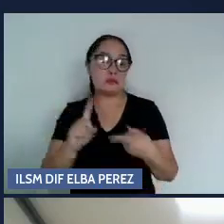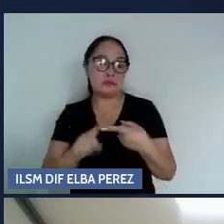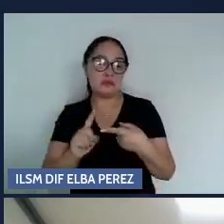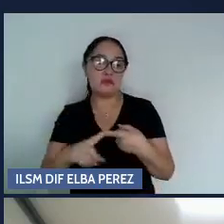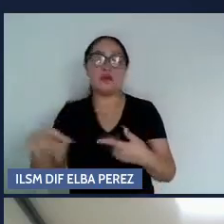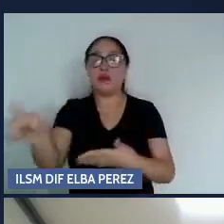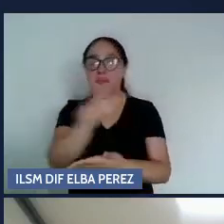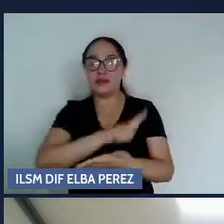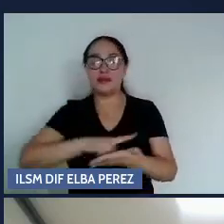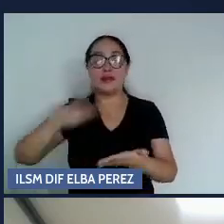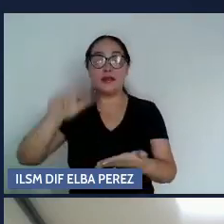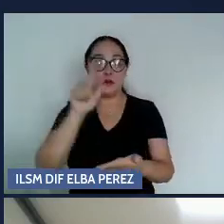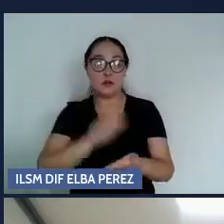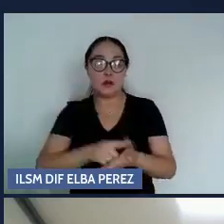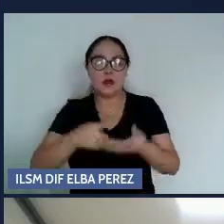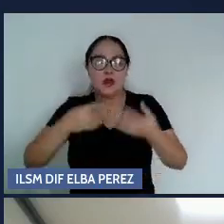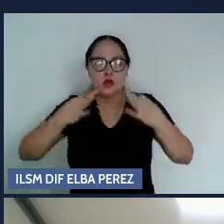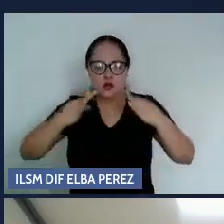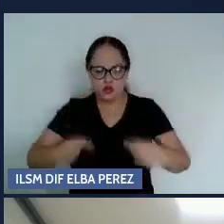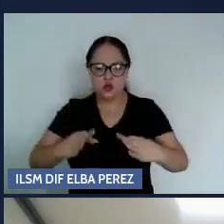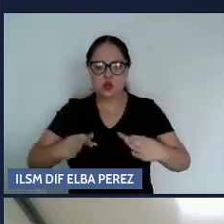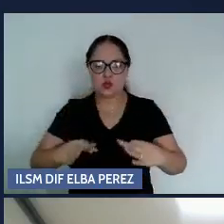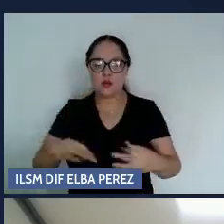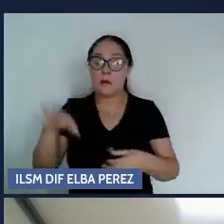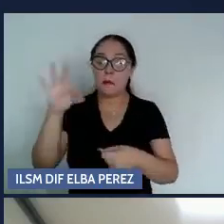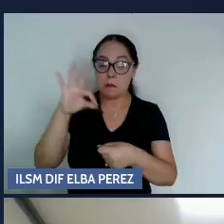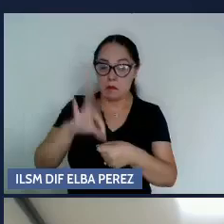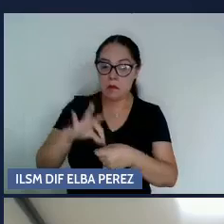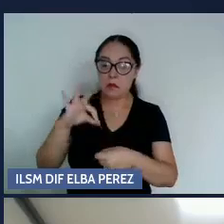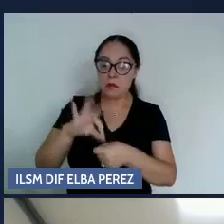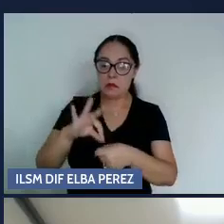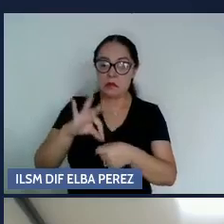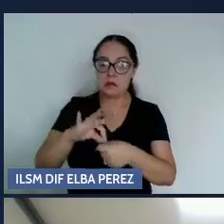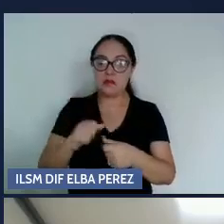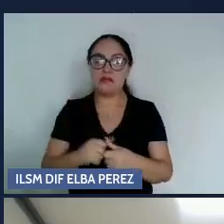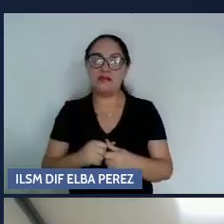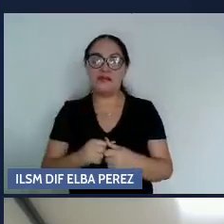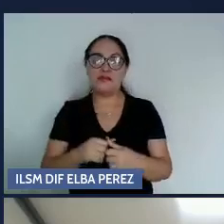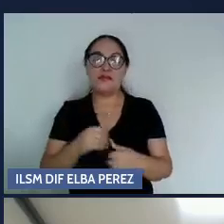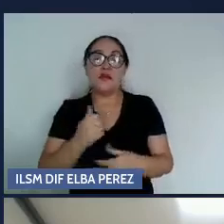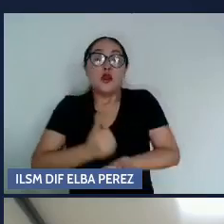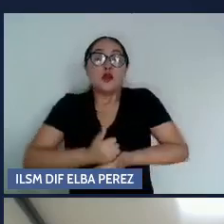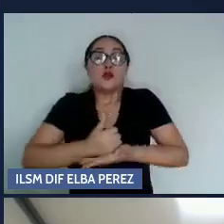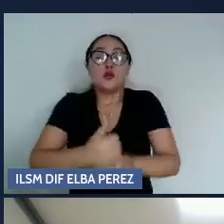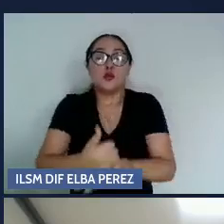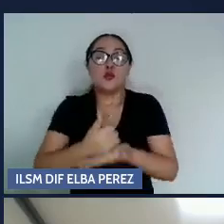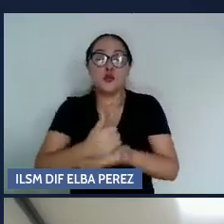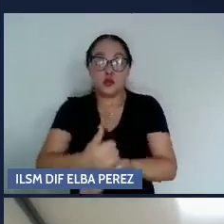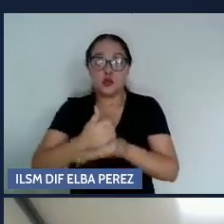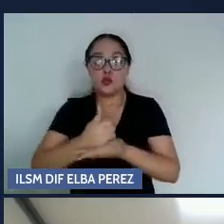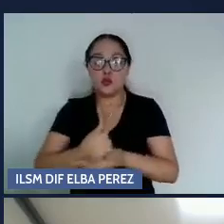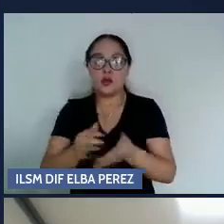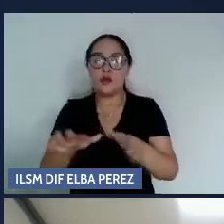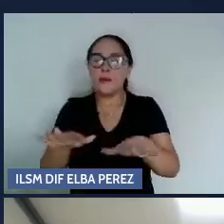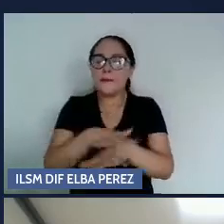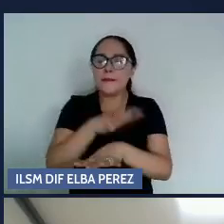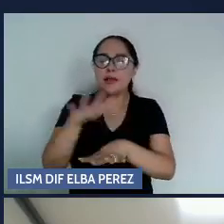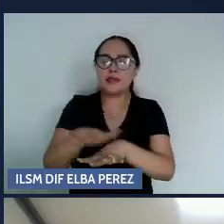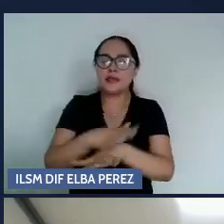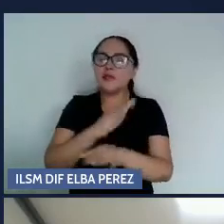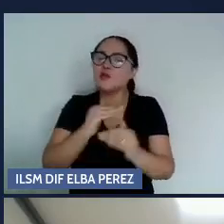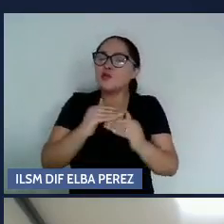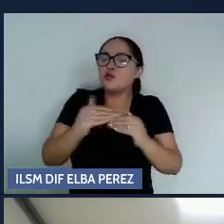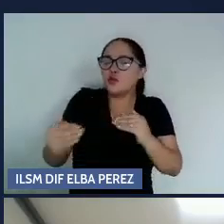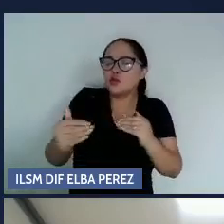procesos electorales y ayudamos en la renovación periódica y principalmente, esperemos que así sigamos por muchísimos años